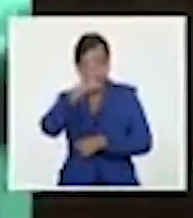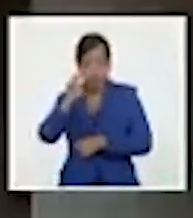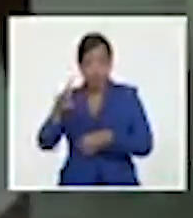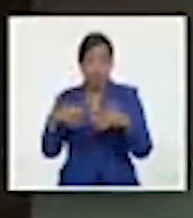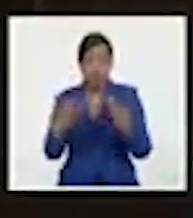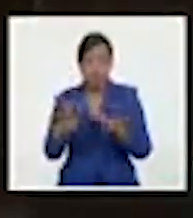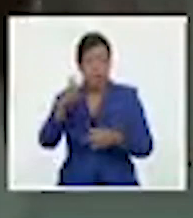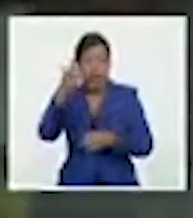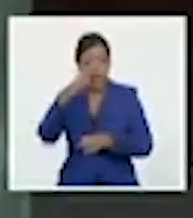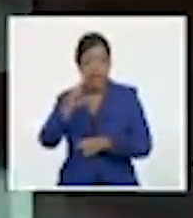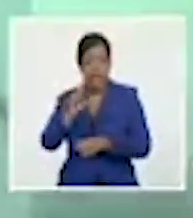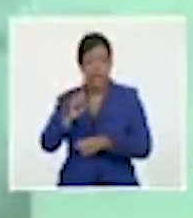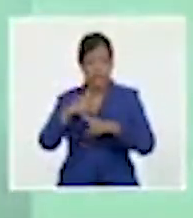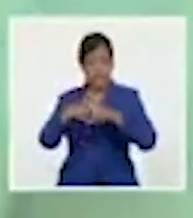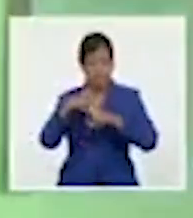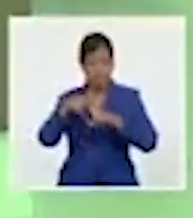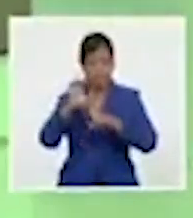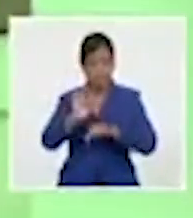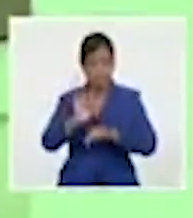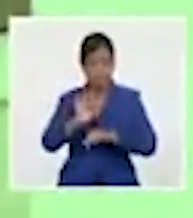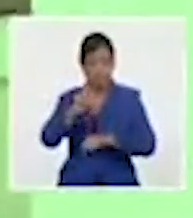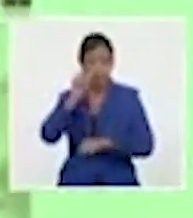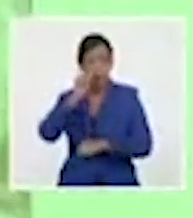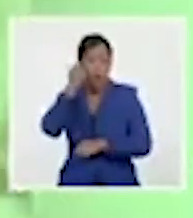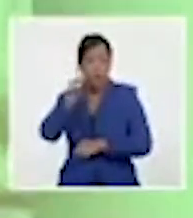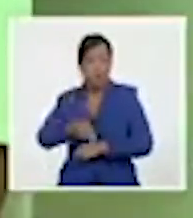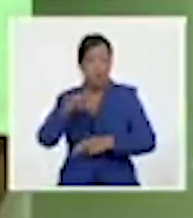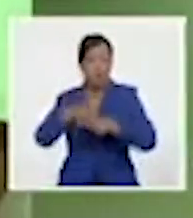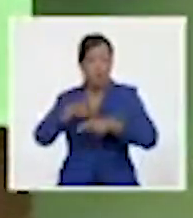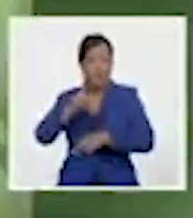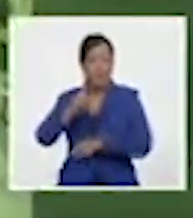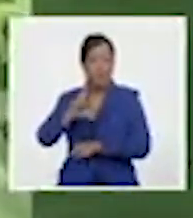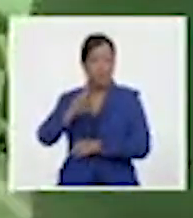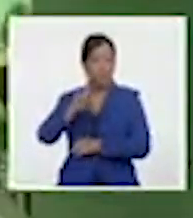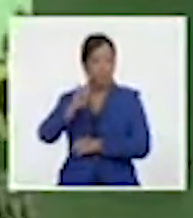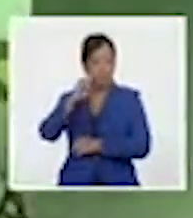rápidas, publicadas por la televisión cubana.